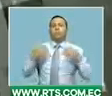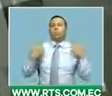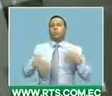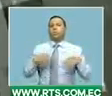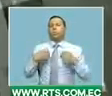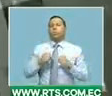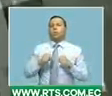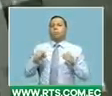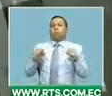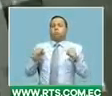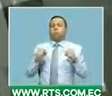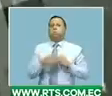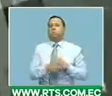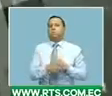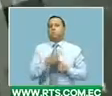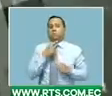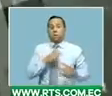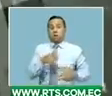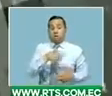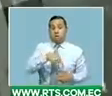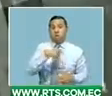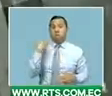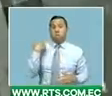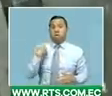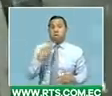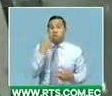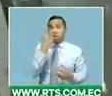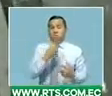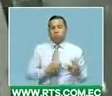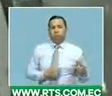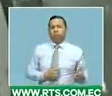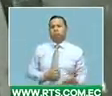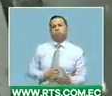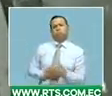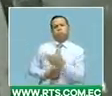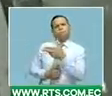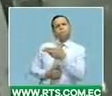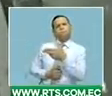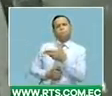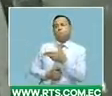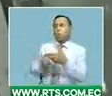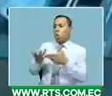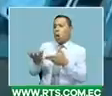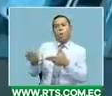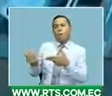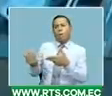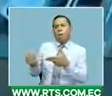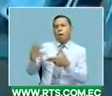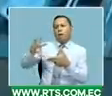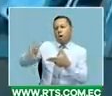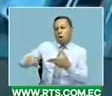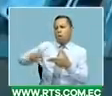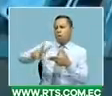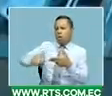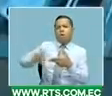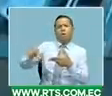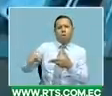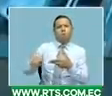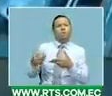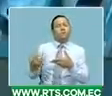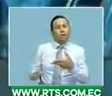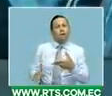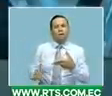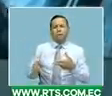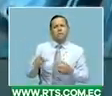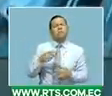Con arma de fuego en mano, dos hombres los despojaron de sus pertenencias. Entre las